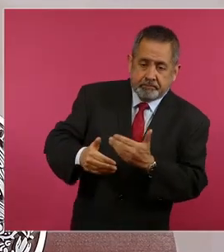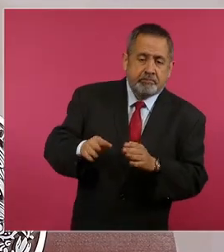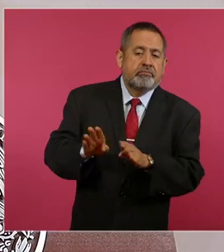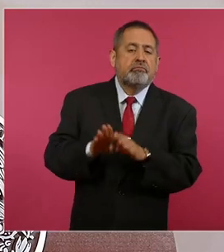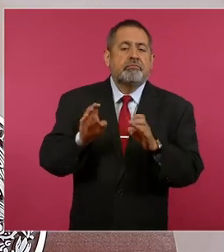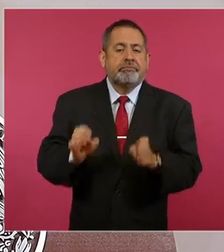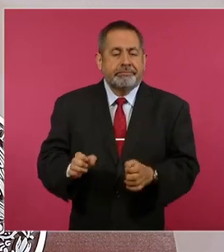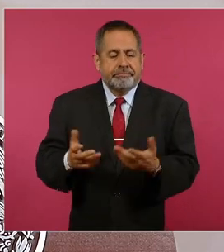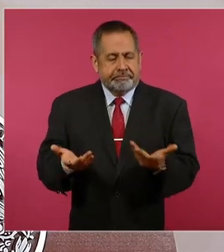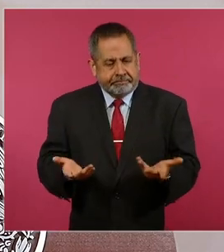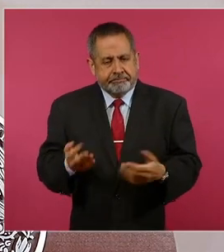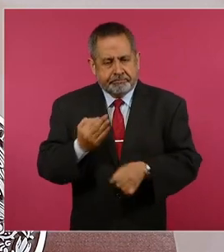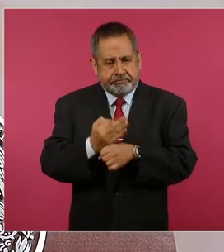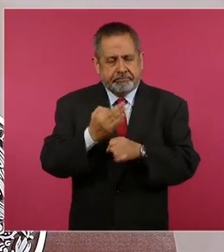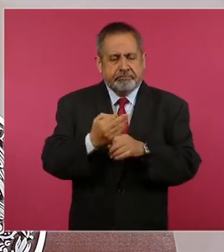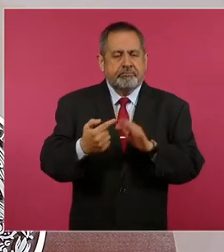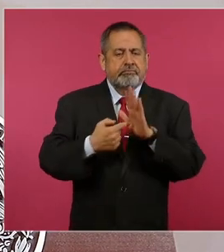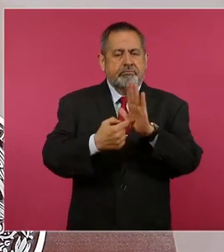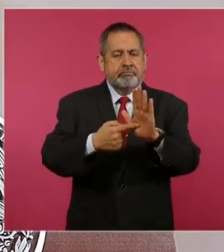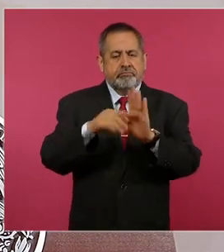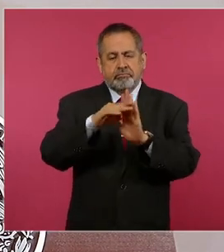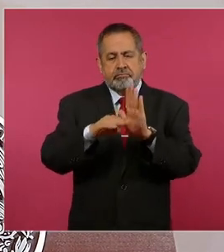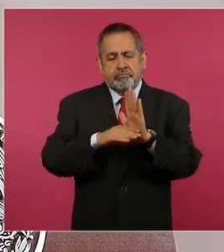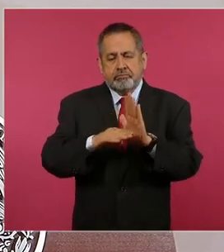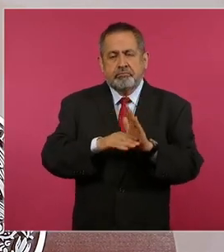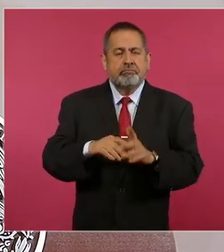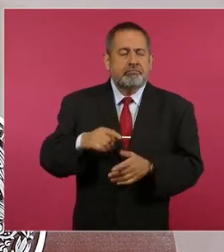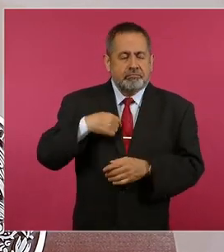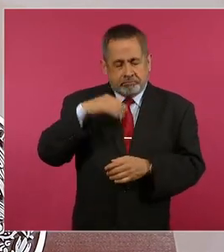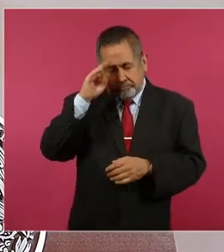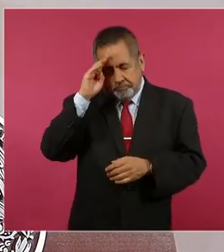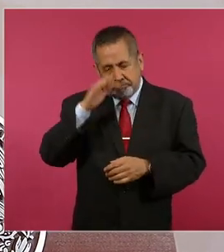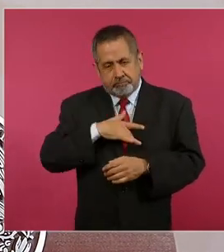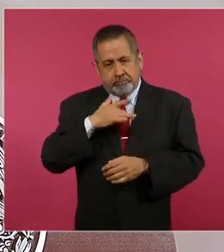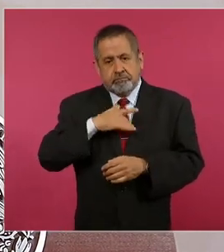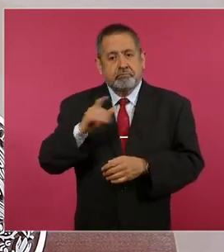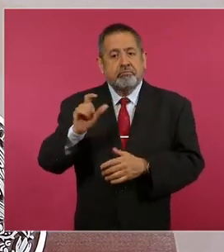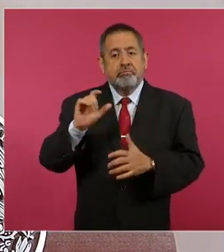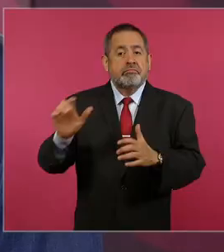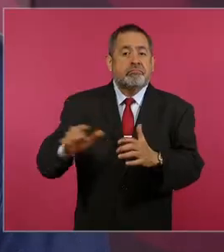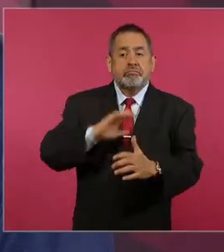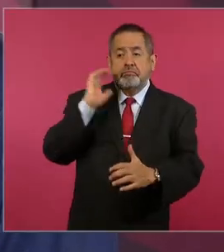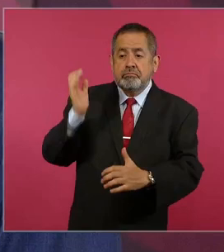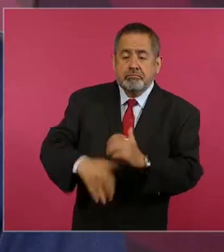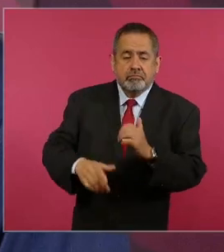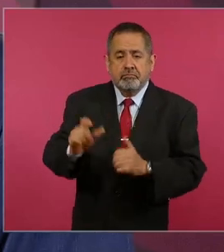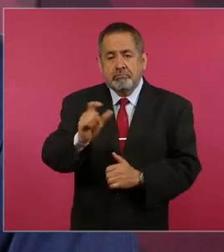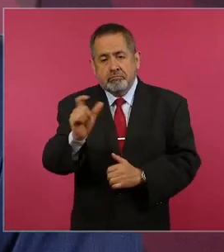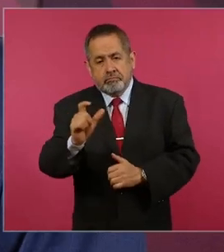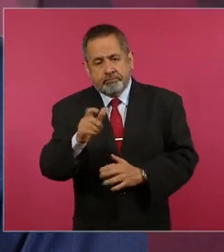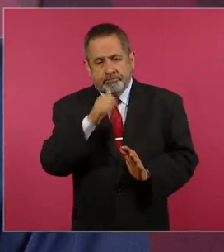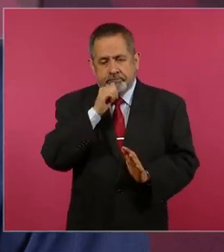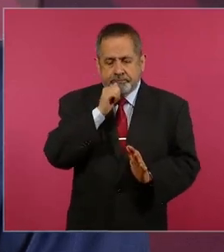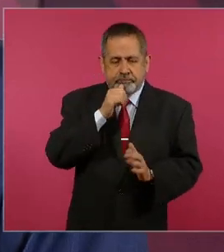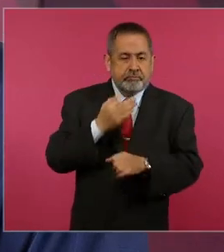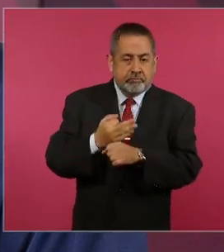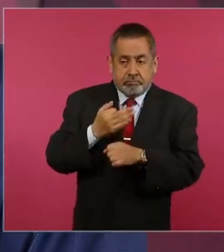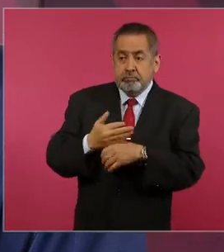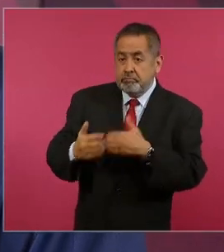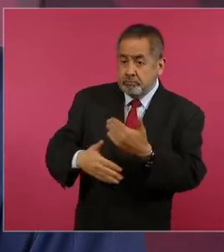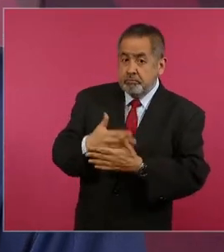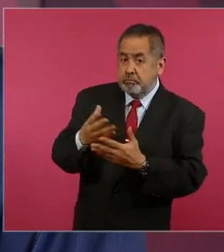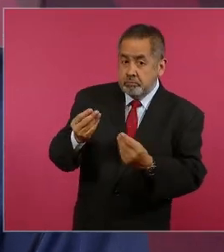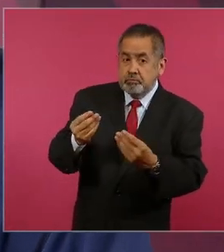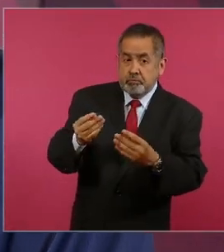y cuándo pensamos concluir, aunque ya se ha avanzado